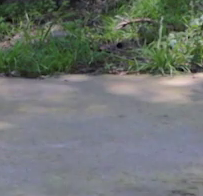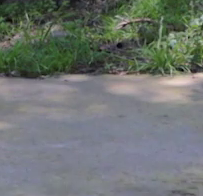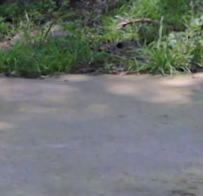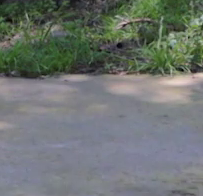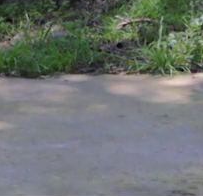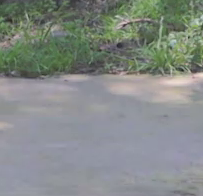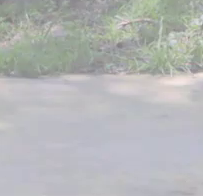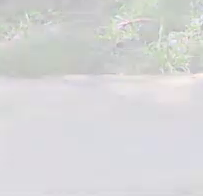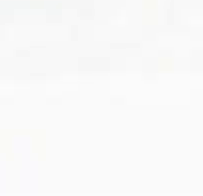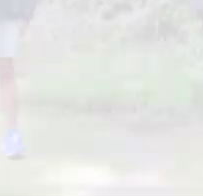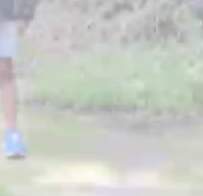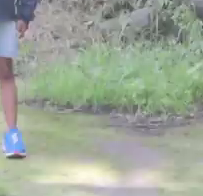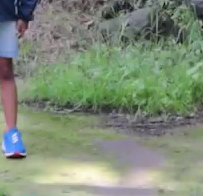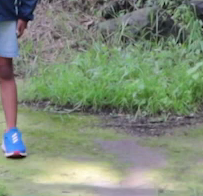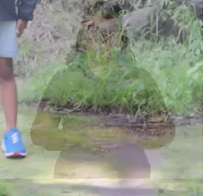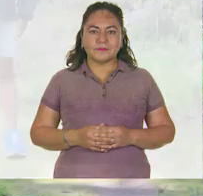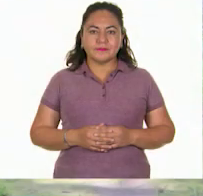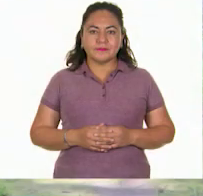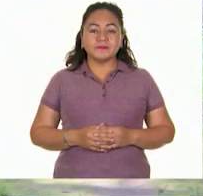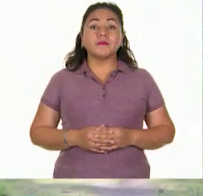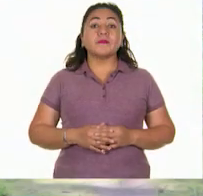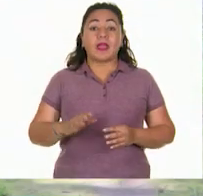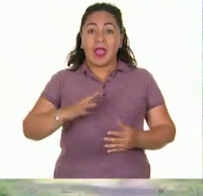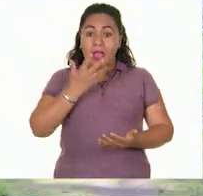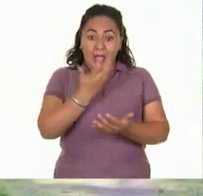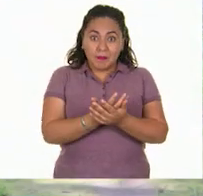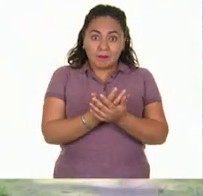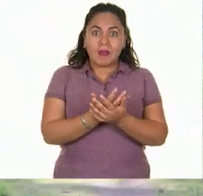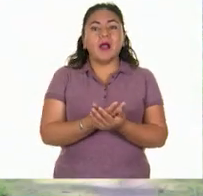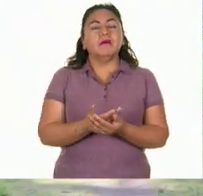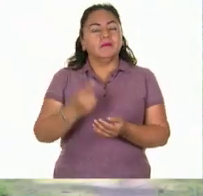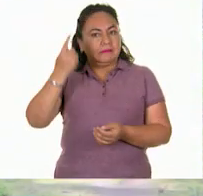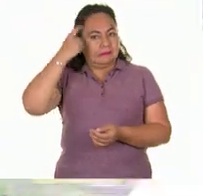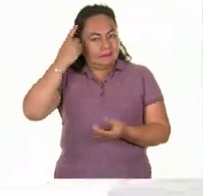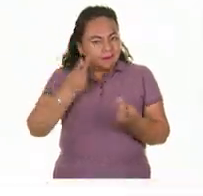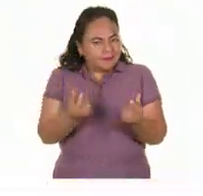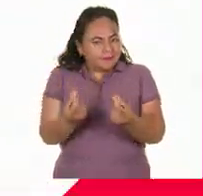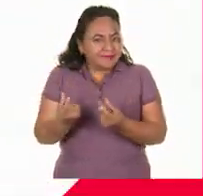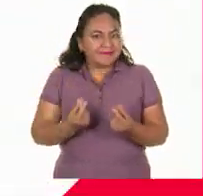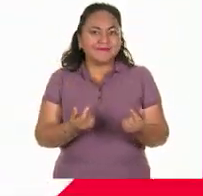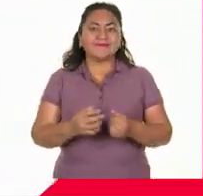Respiramos profundo. Bien. Y después de cada pausa, activa tu mente.